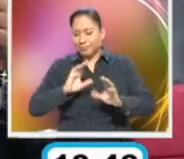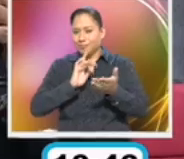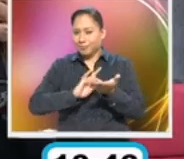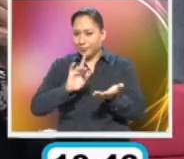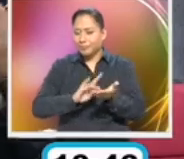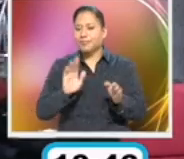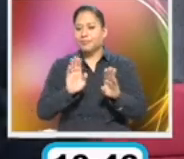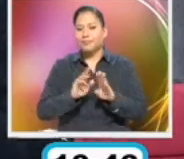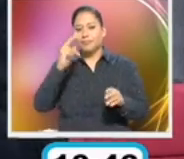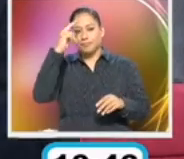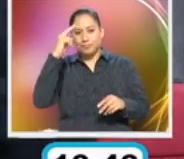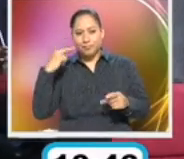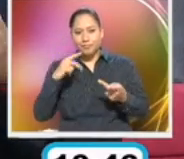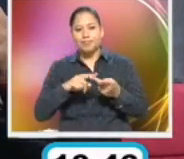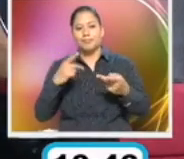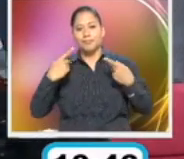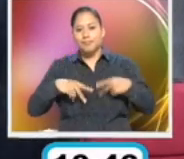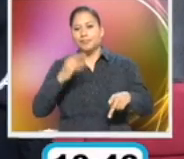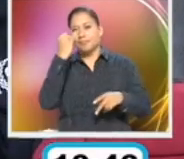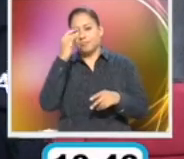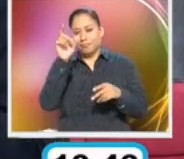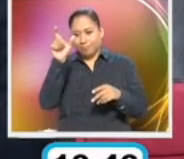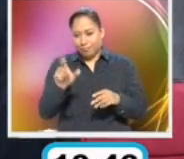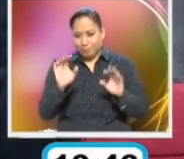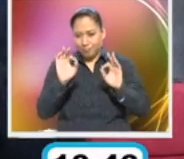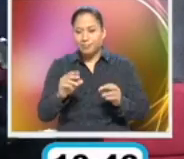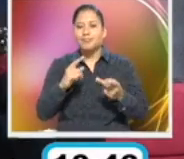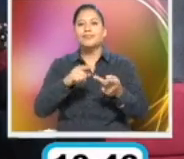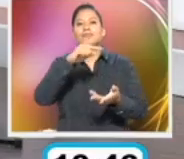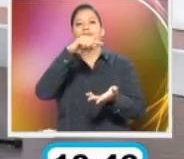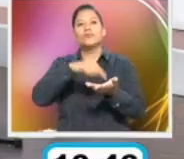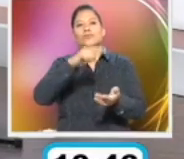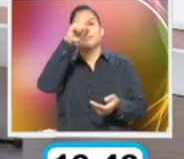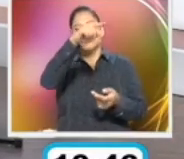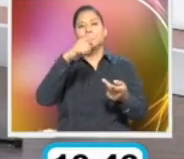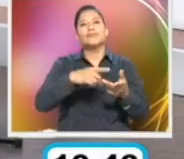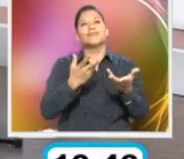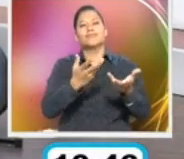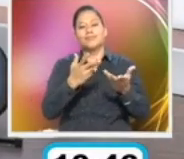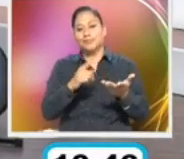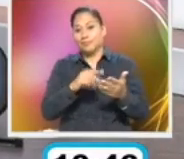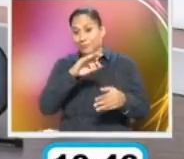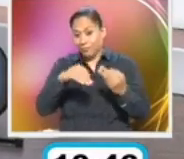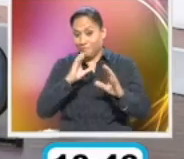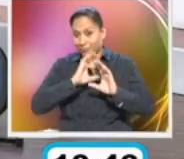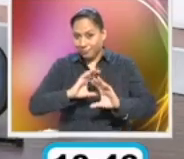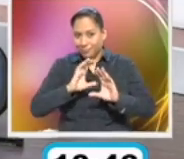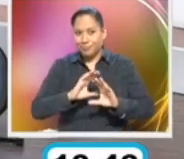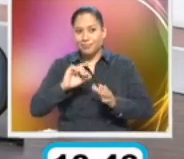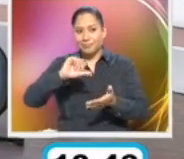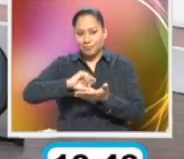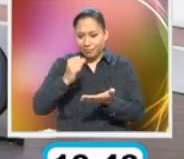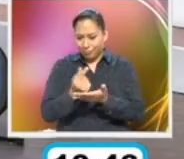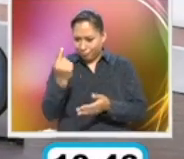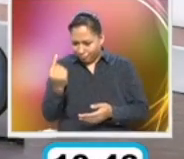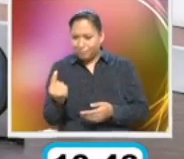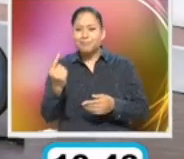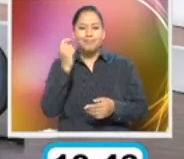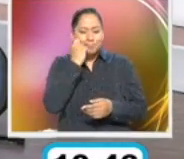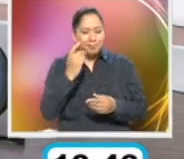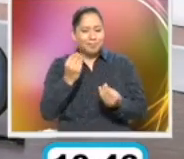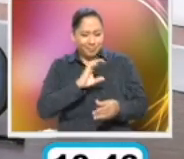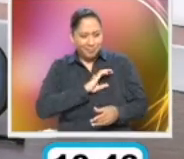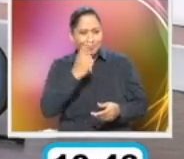apoyado, así como Virgen, Persona Ideal, Aquel Lugar, Anhelo, todas esas canciones que le hizo este chaparrito indefenso con mucho cariño para ustedes.